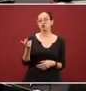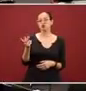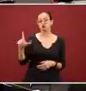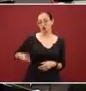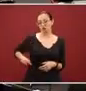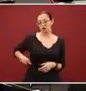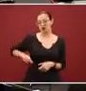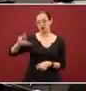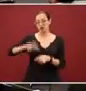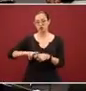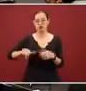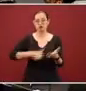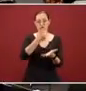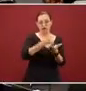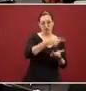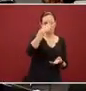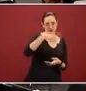crear